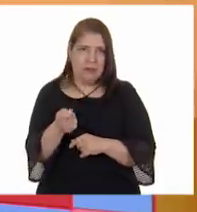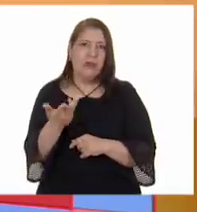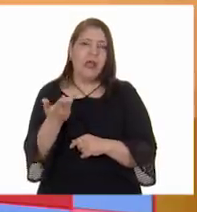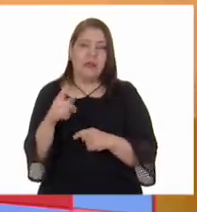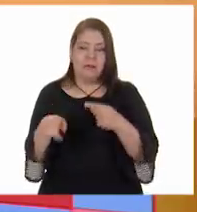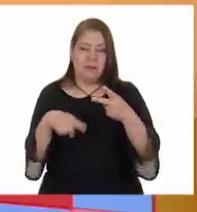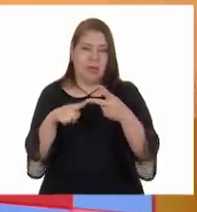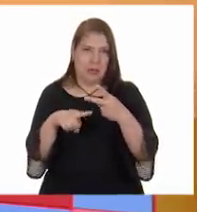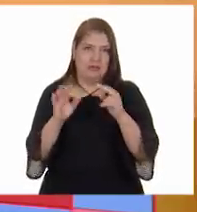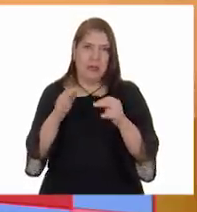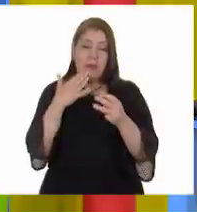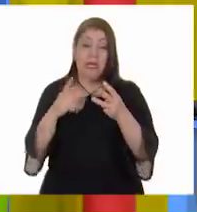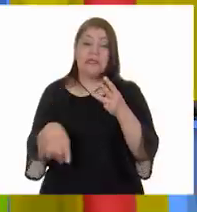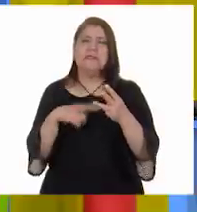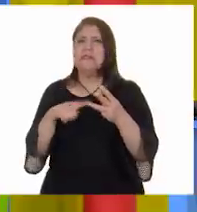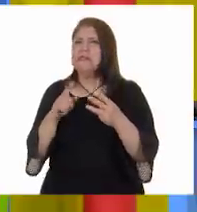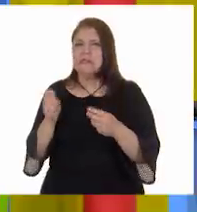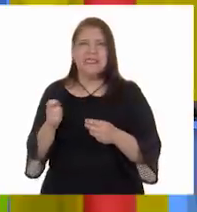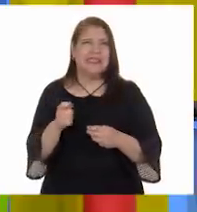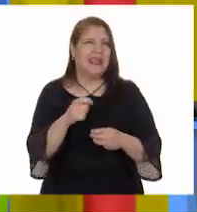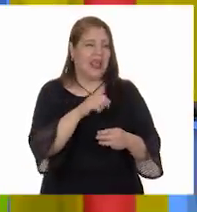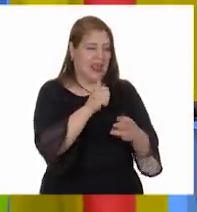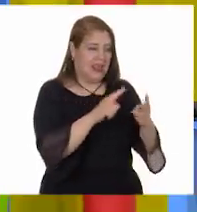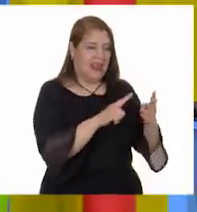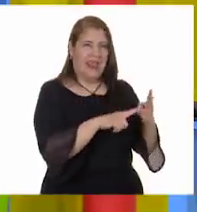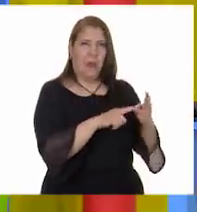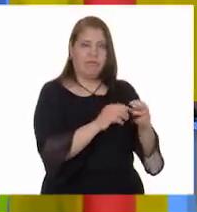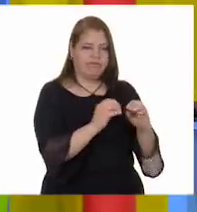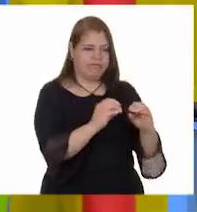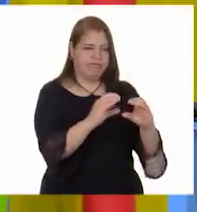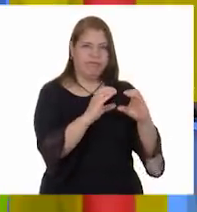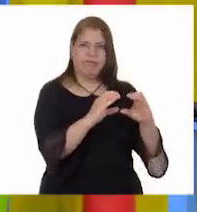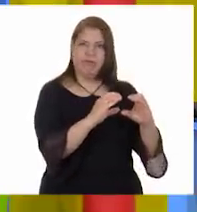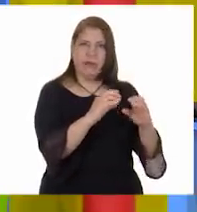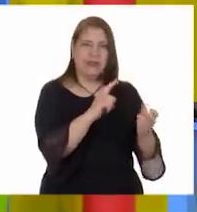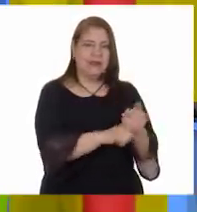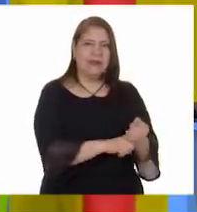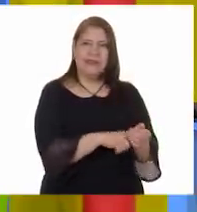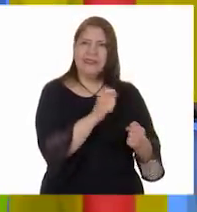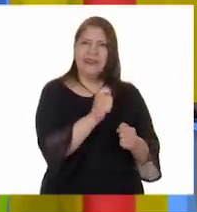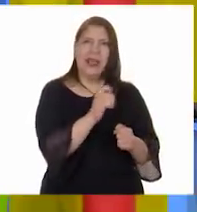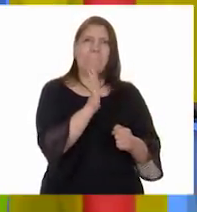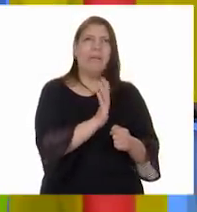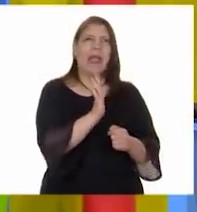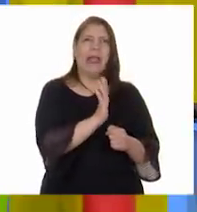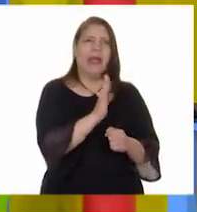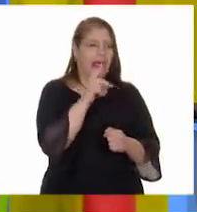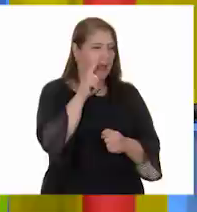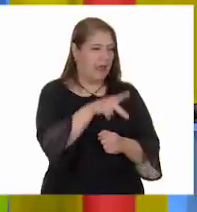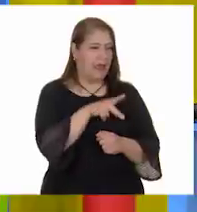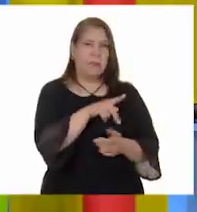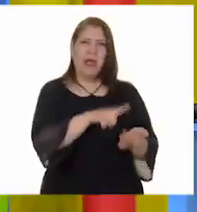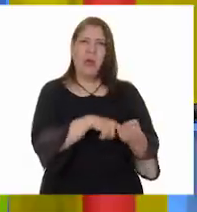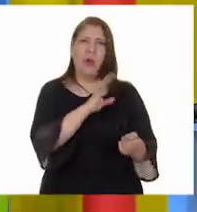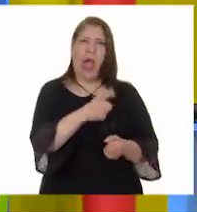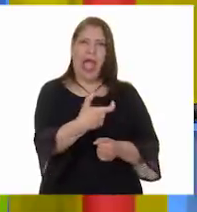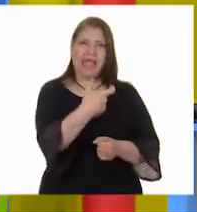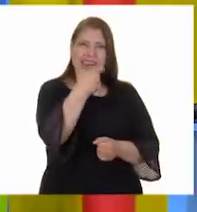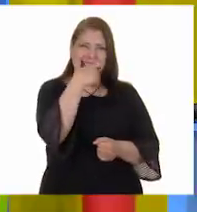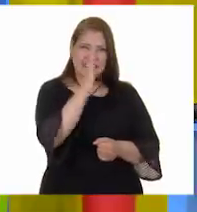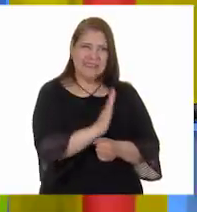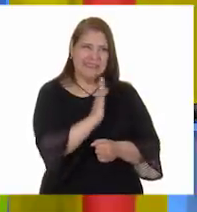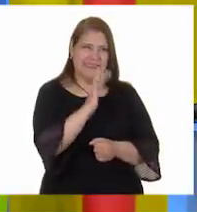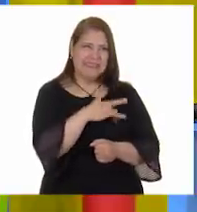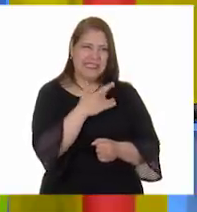uh-huh. La mezcla 3 quedó demasiado gruesa. Parecía más una galleta, como lo habíamos mencionado desde un